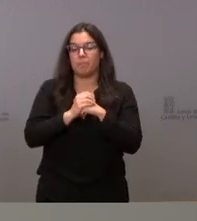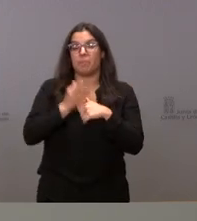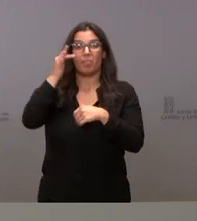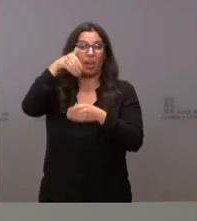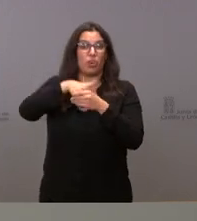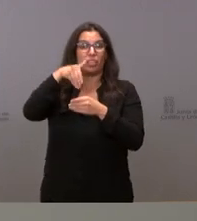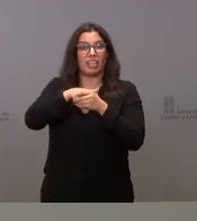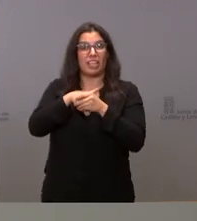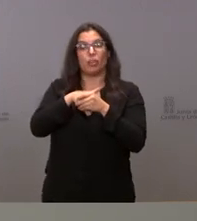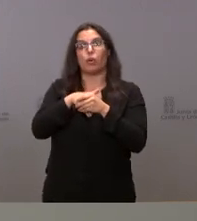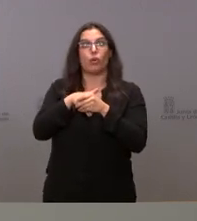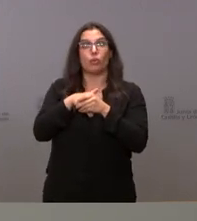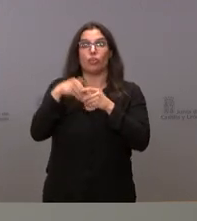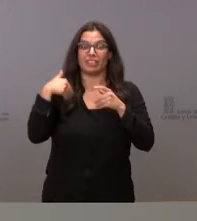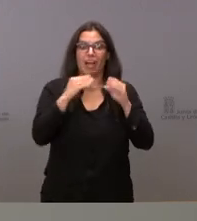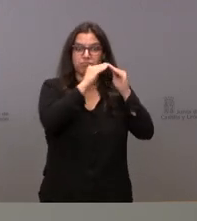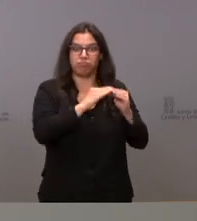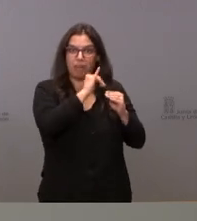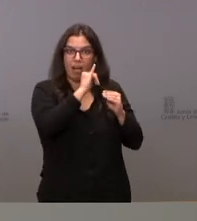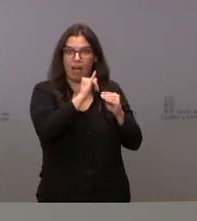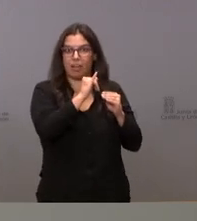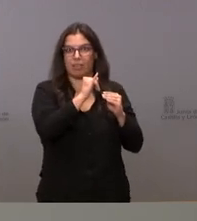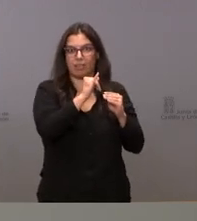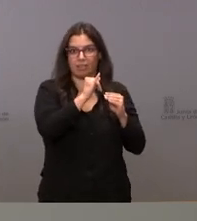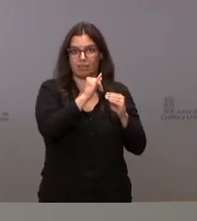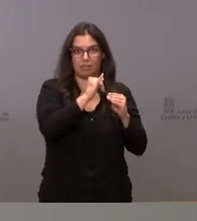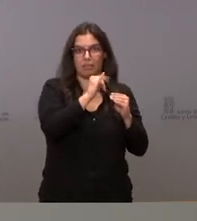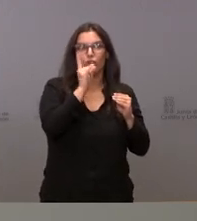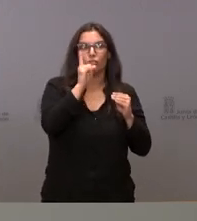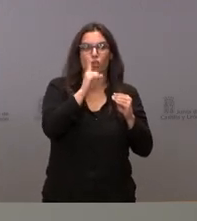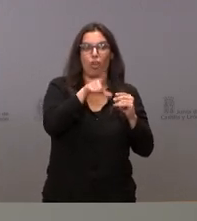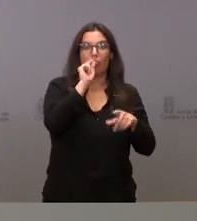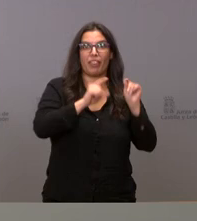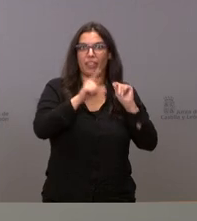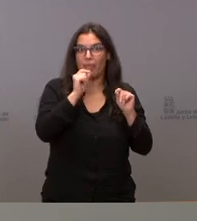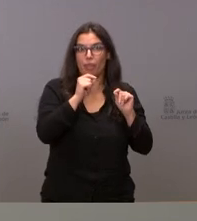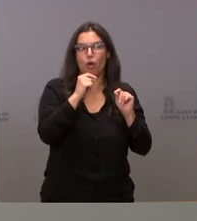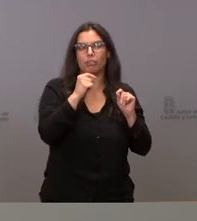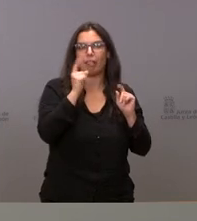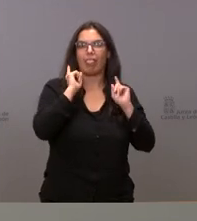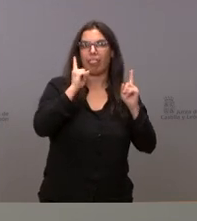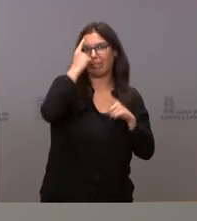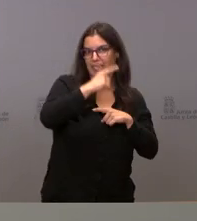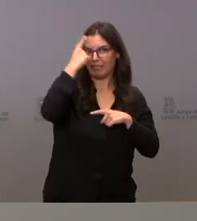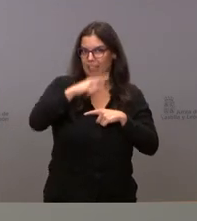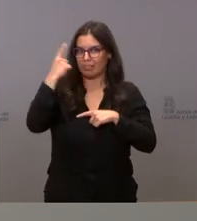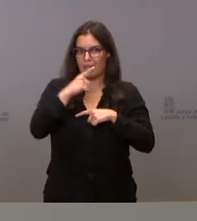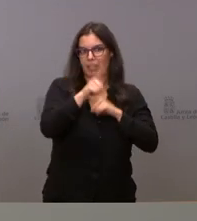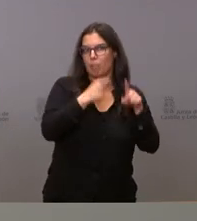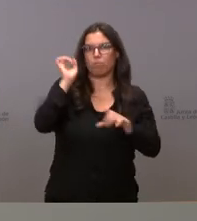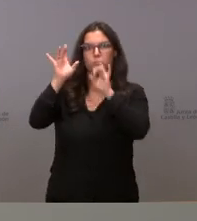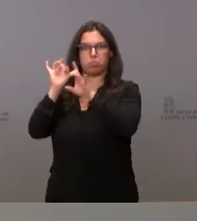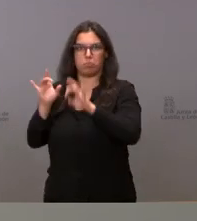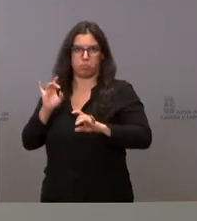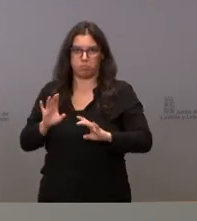y normalmente, serán aquellos que hayan decidido, vuelvo a insistir, los órganos de gobierno, los plenos de cada una de las entidades locales, especialmente de